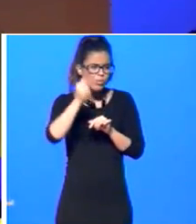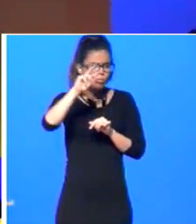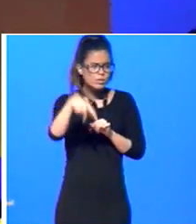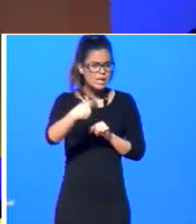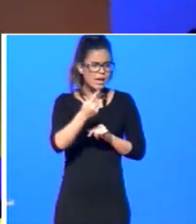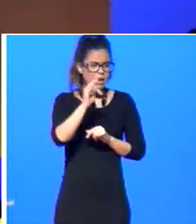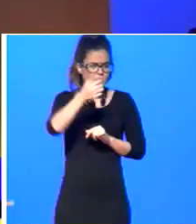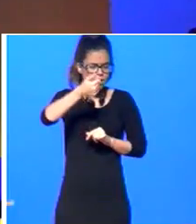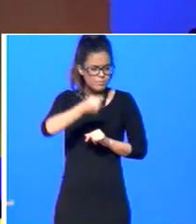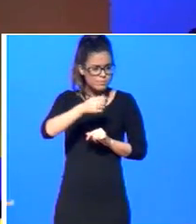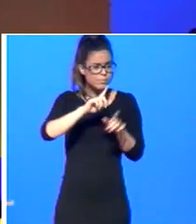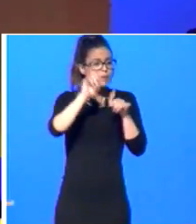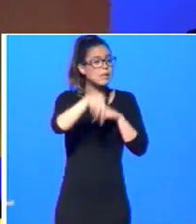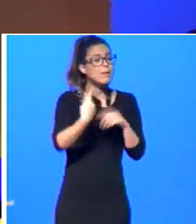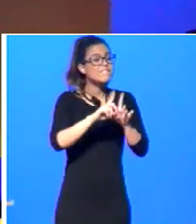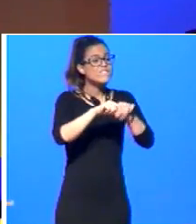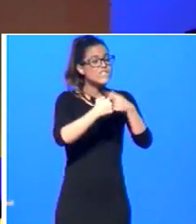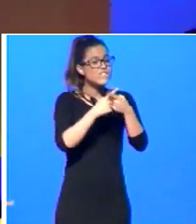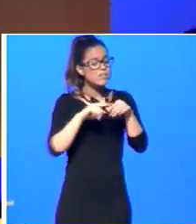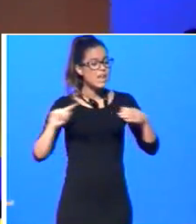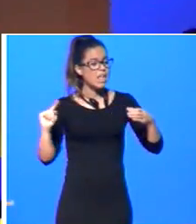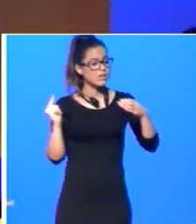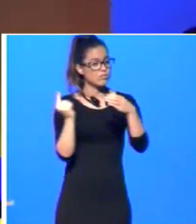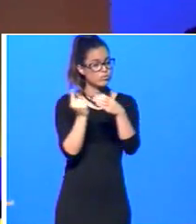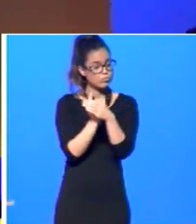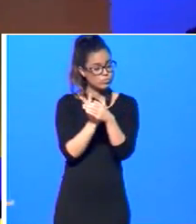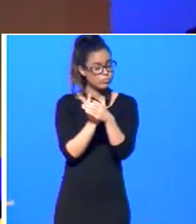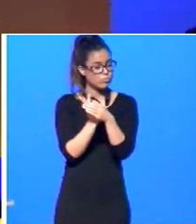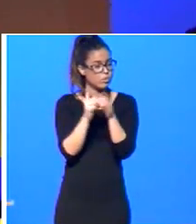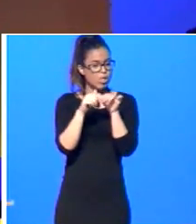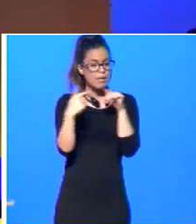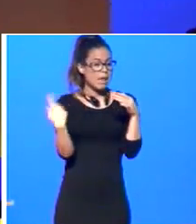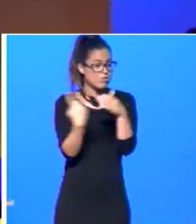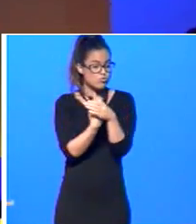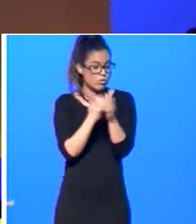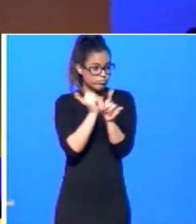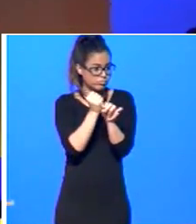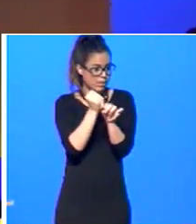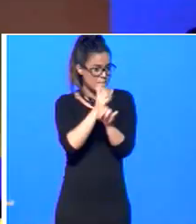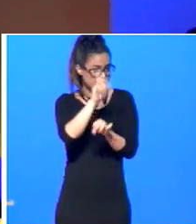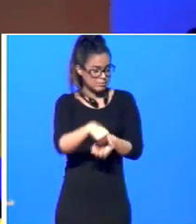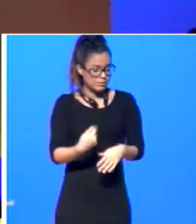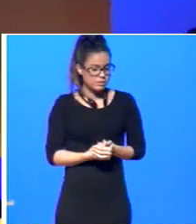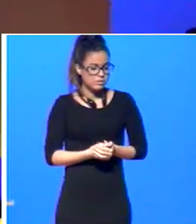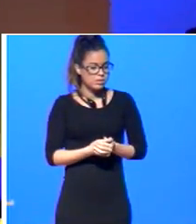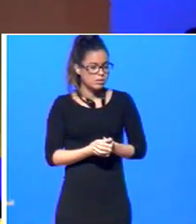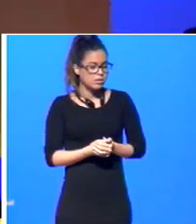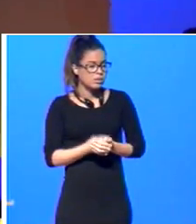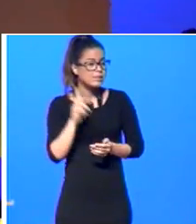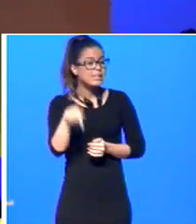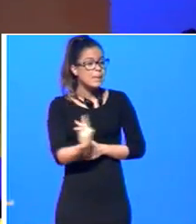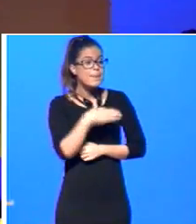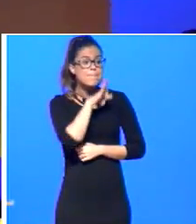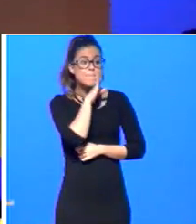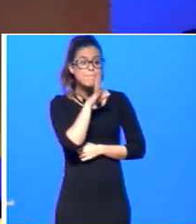un grupo de familias que trabaja sobre la inclusión educativa en la Confederación Plena Inclusión. Y también es madre de un chico con síndrome